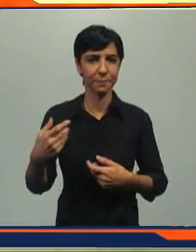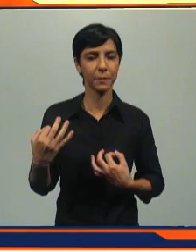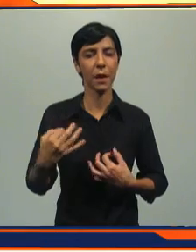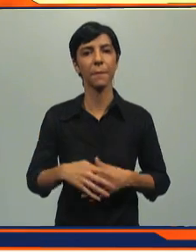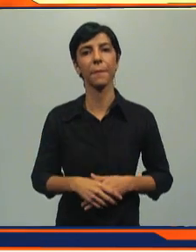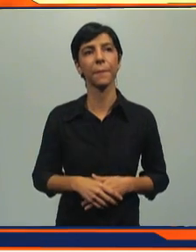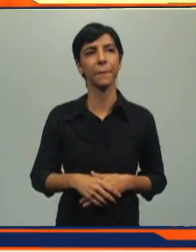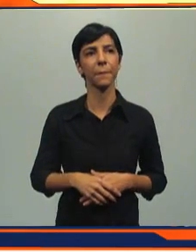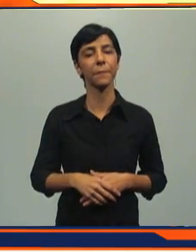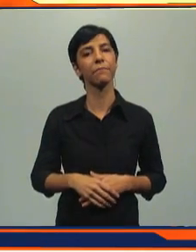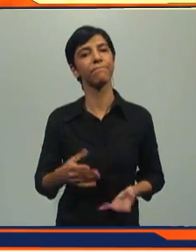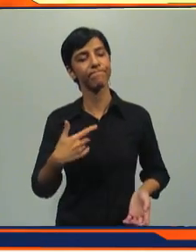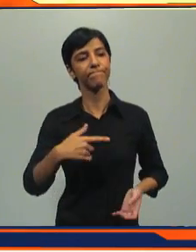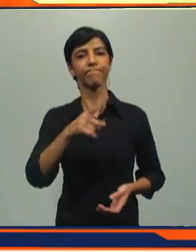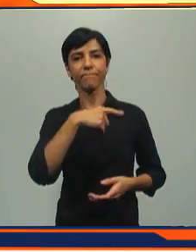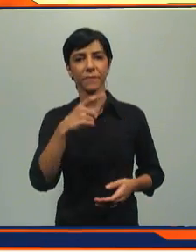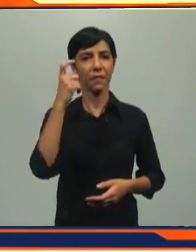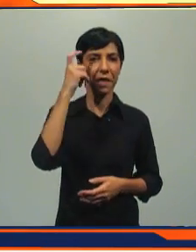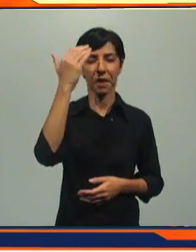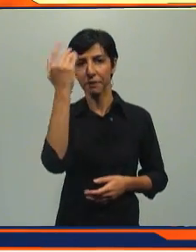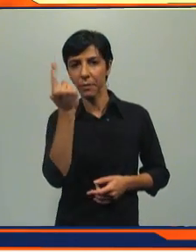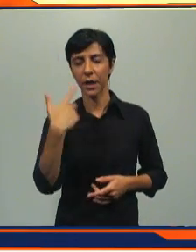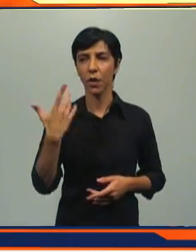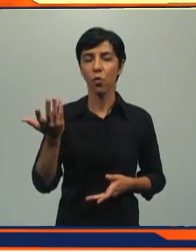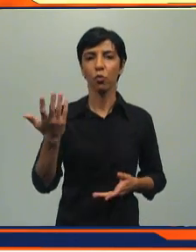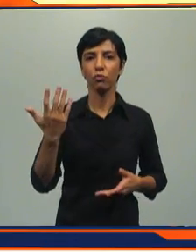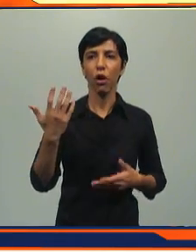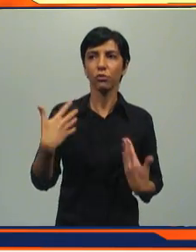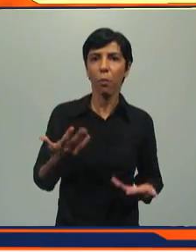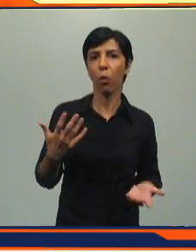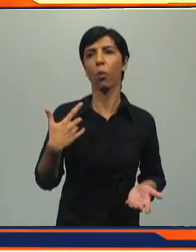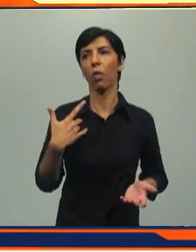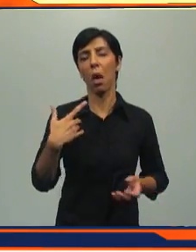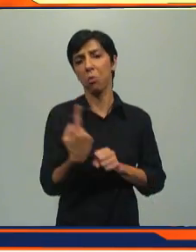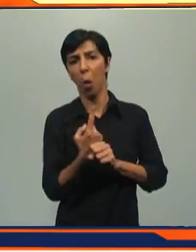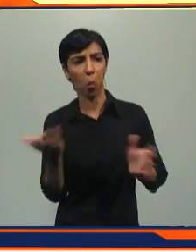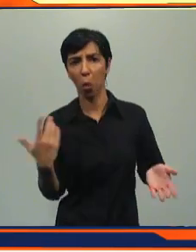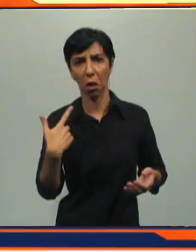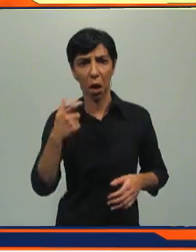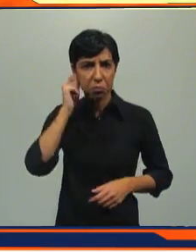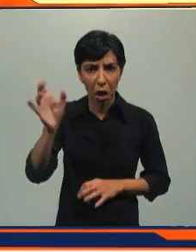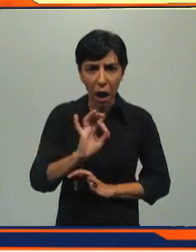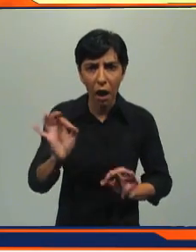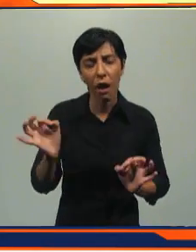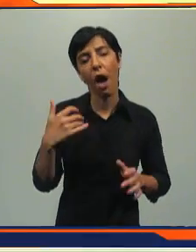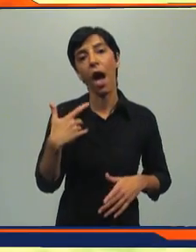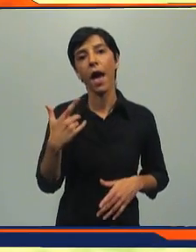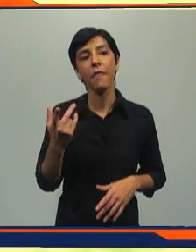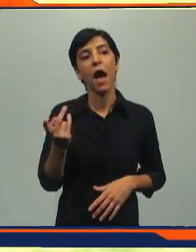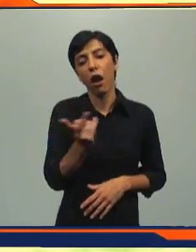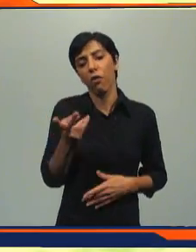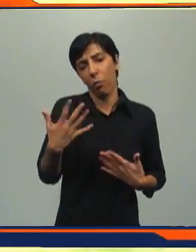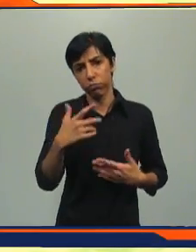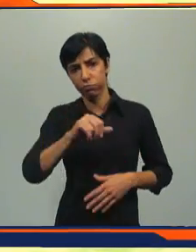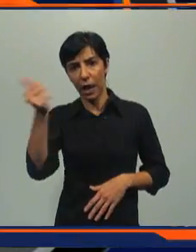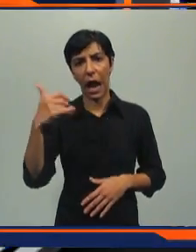tuvieron los primeros 10-15 minutos muchas oportunidades y por suerte no lo pudieron aprovechar, y al final estaba para cualquiera de los dos y lo pudimos definir,